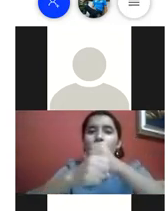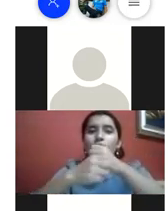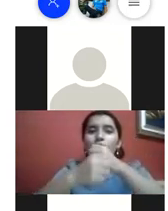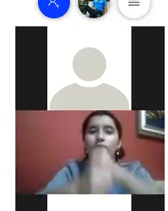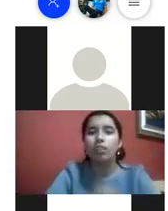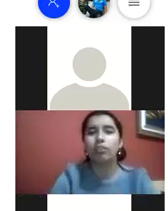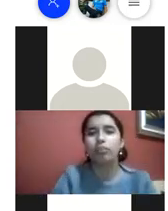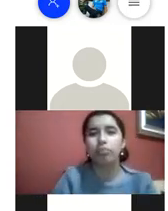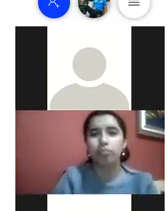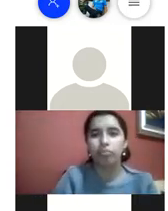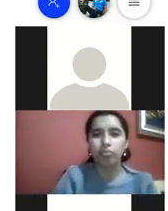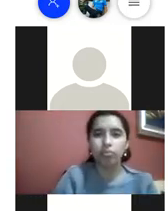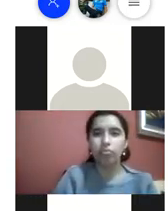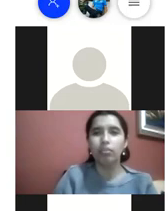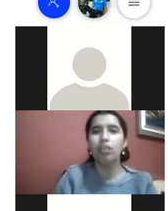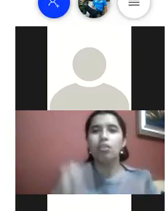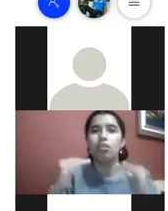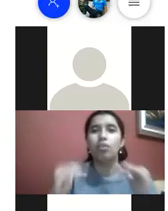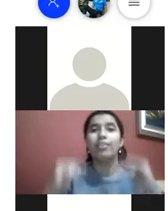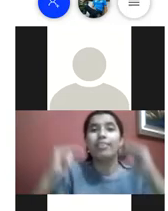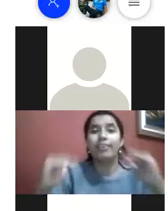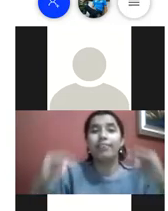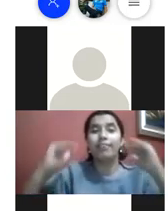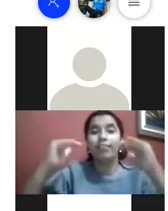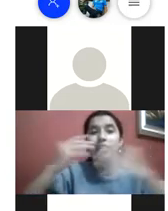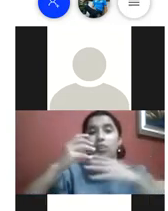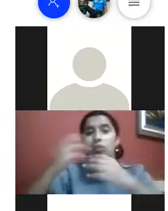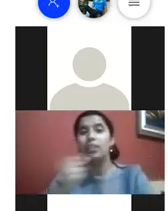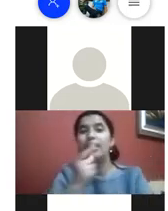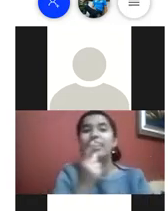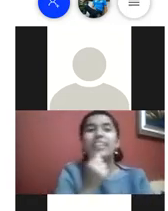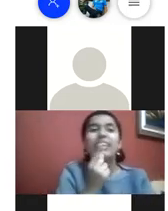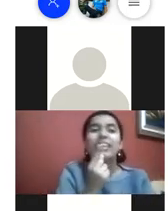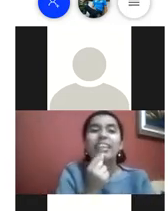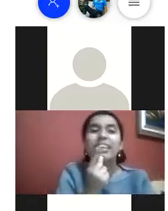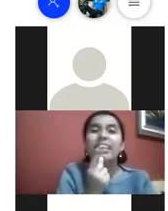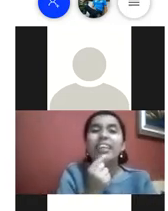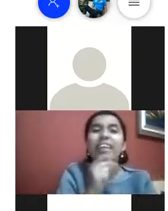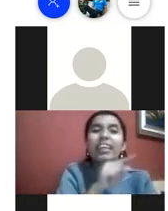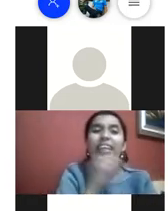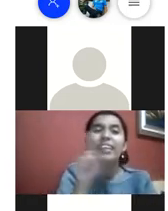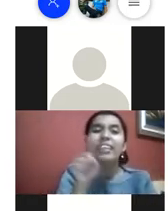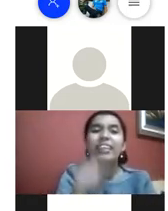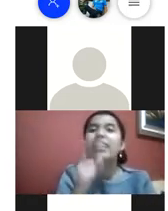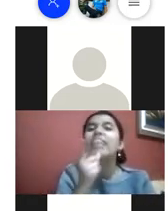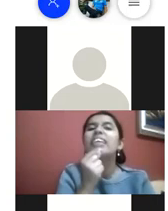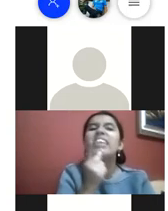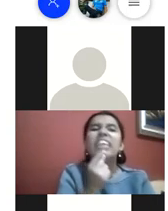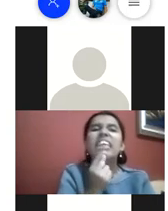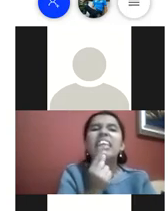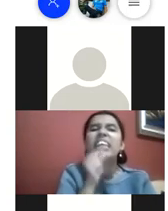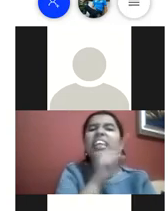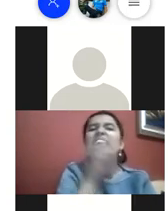Bien, entonces, como de momento no sabemos quién es el Z para 99, toca hacerlo nosotros mismos.